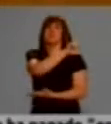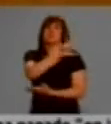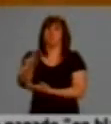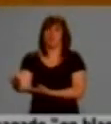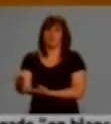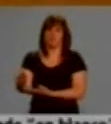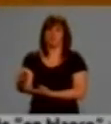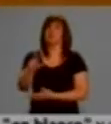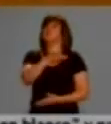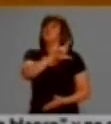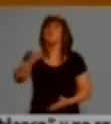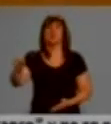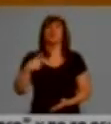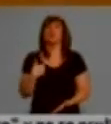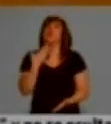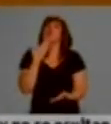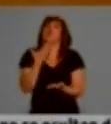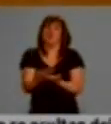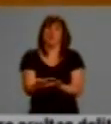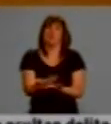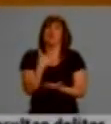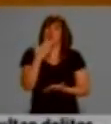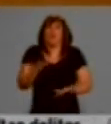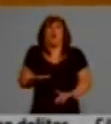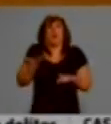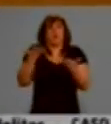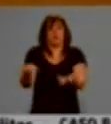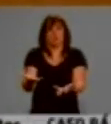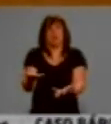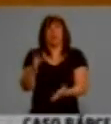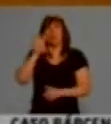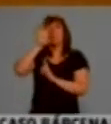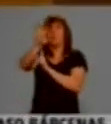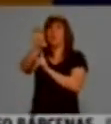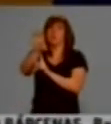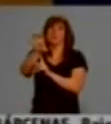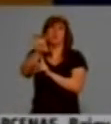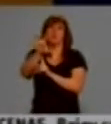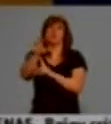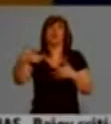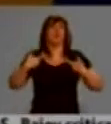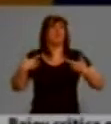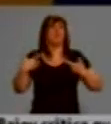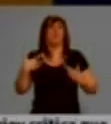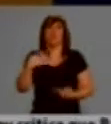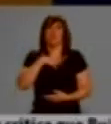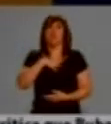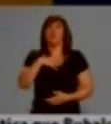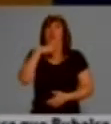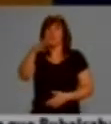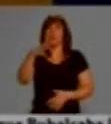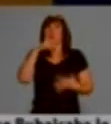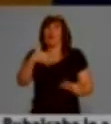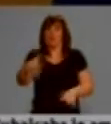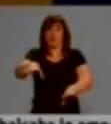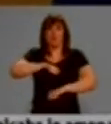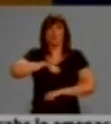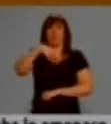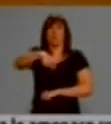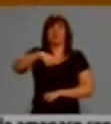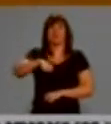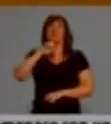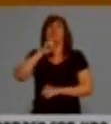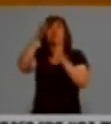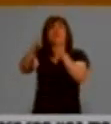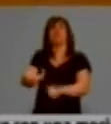pido un acto de generosidad con un país que no puede sufrir por tener al frente a un presidente como usted. Nada más y